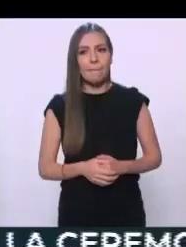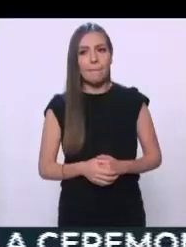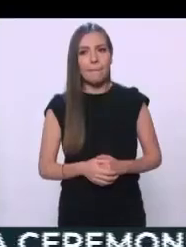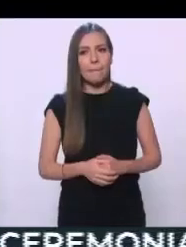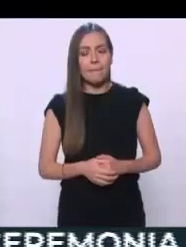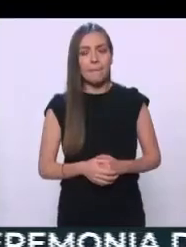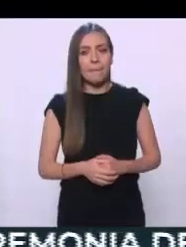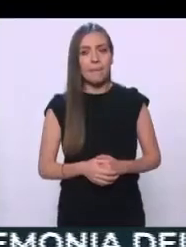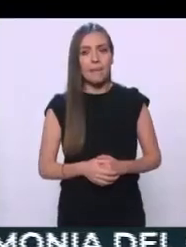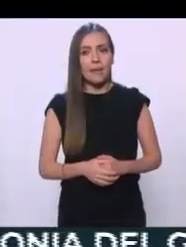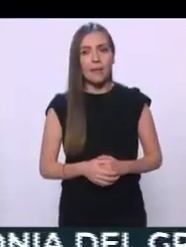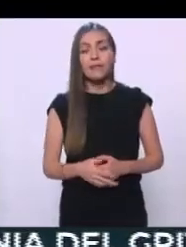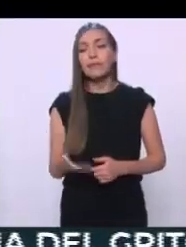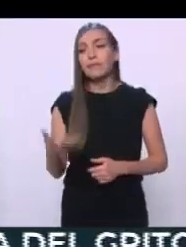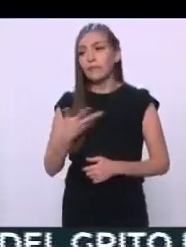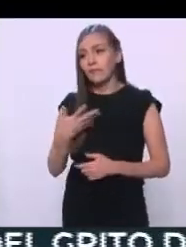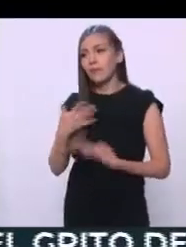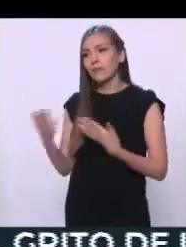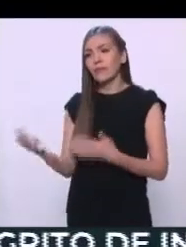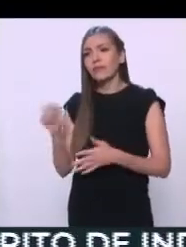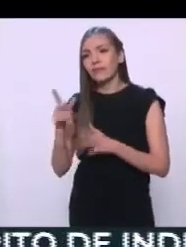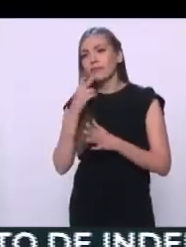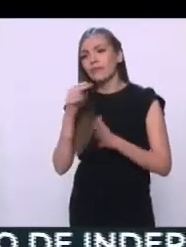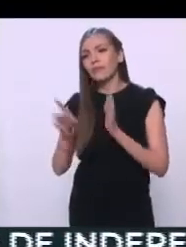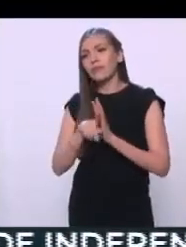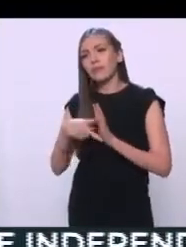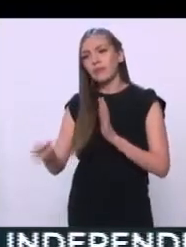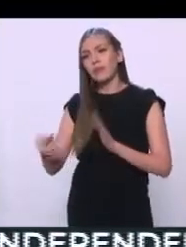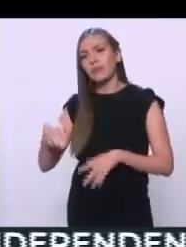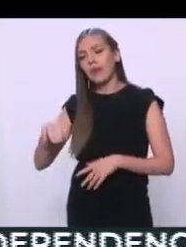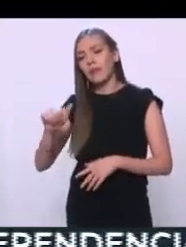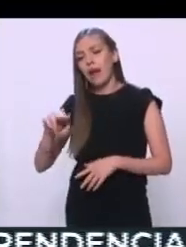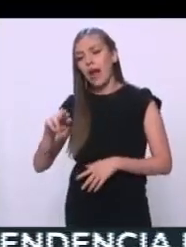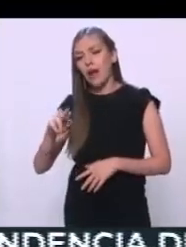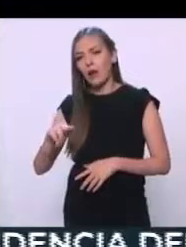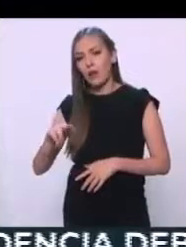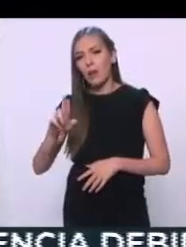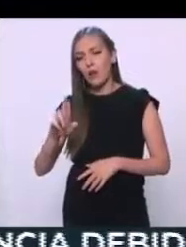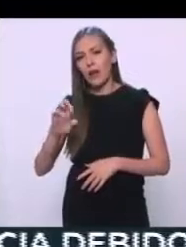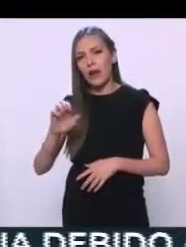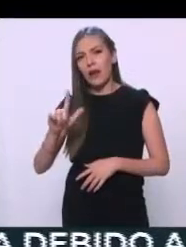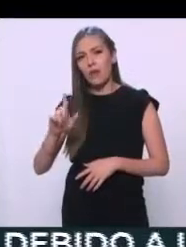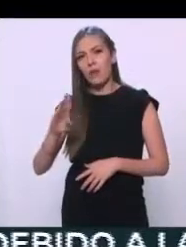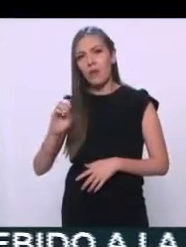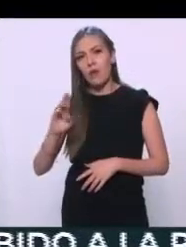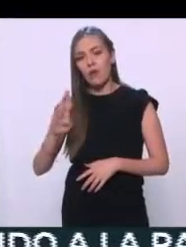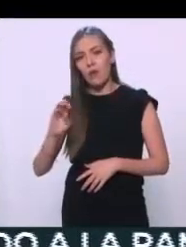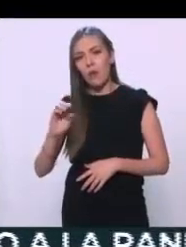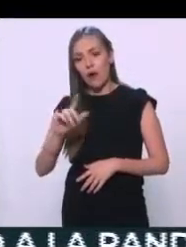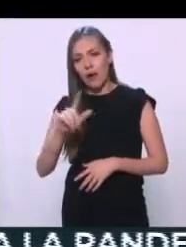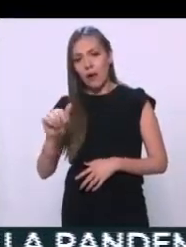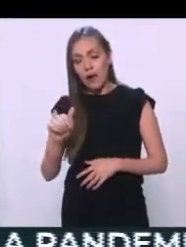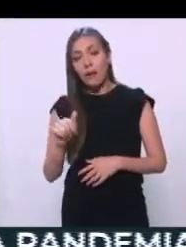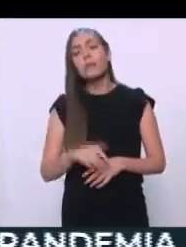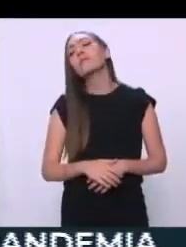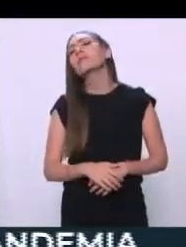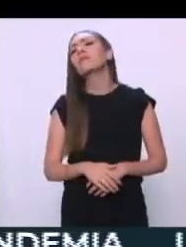Bueno, y se encuentra con nosotros aquí en el estudio el periodista Manuel Hernández Borbolla, porque a pesar de que acabamos de